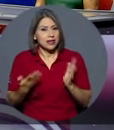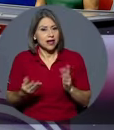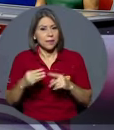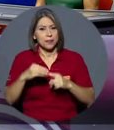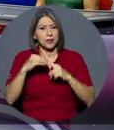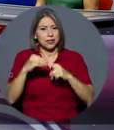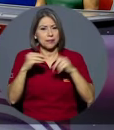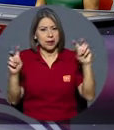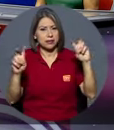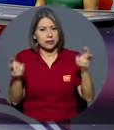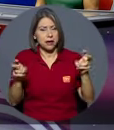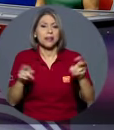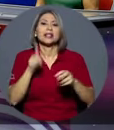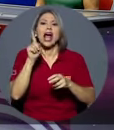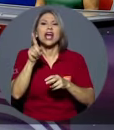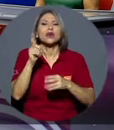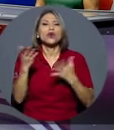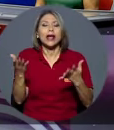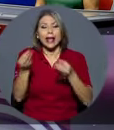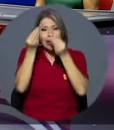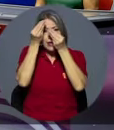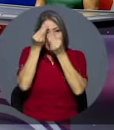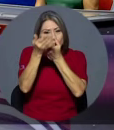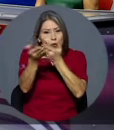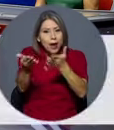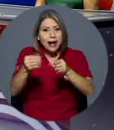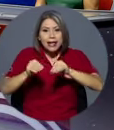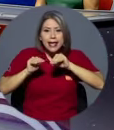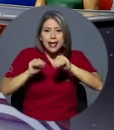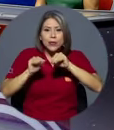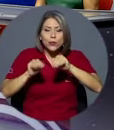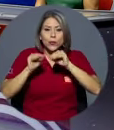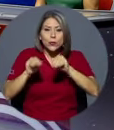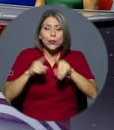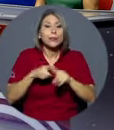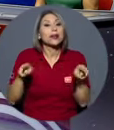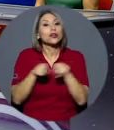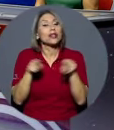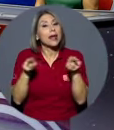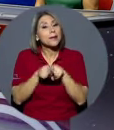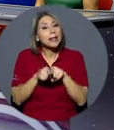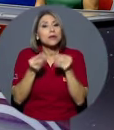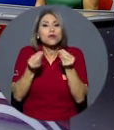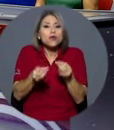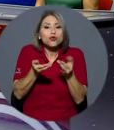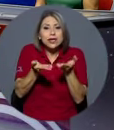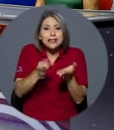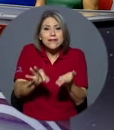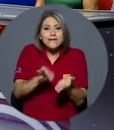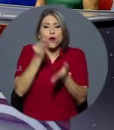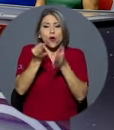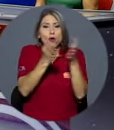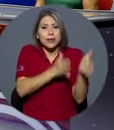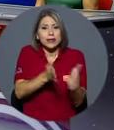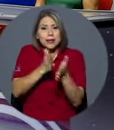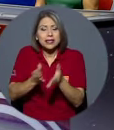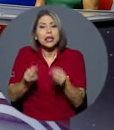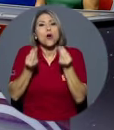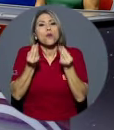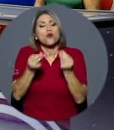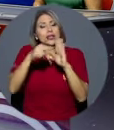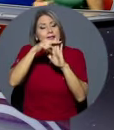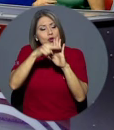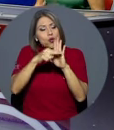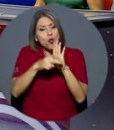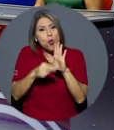de sus principales ejes, hay uno que es de informar, de educar, pero también tiene que ver con muchos instrumentos de planificación, con normativas que